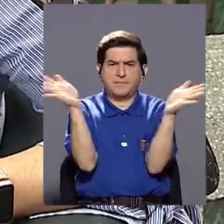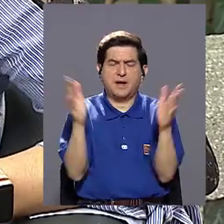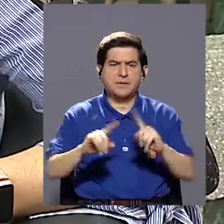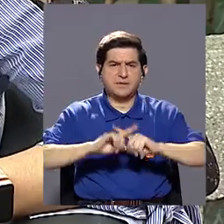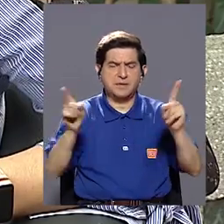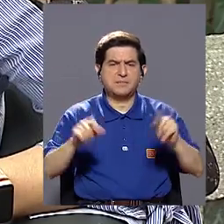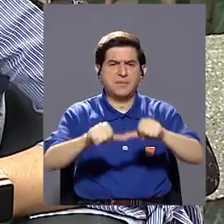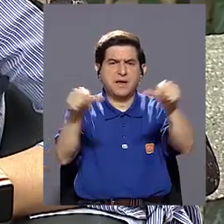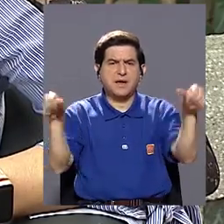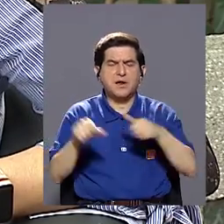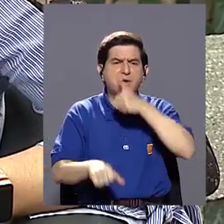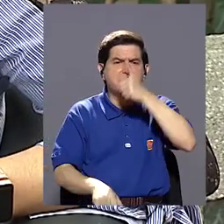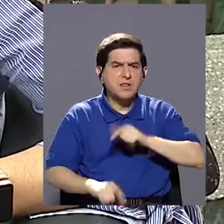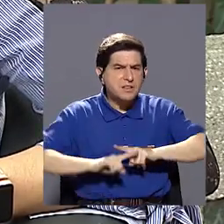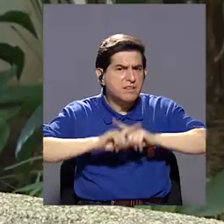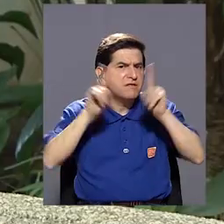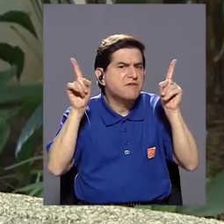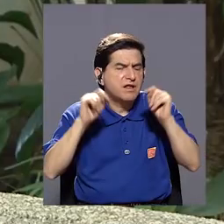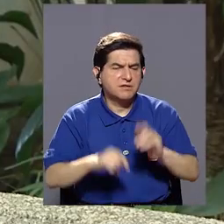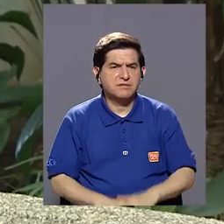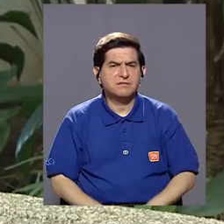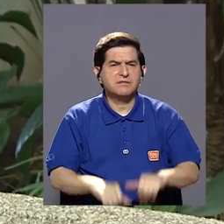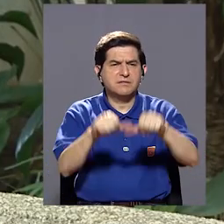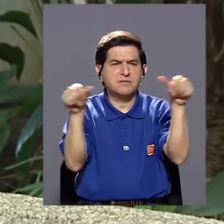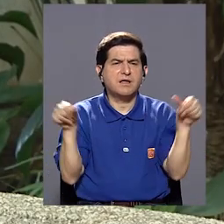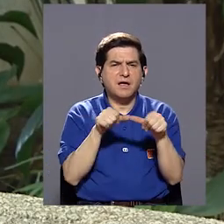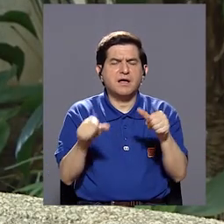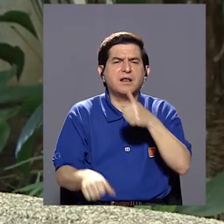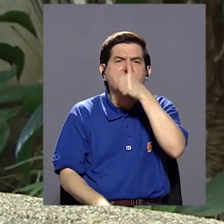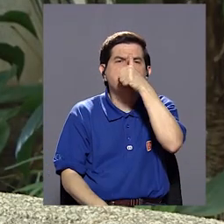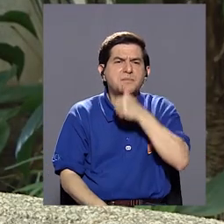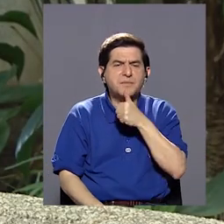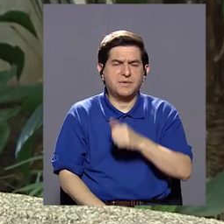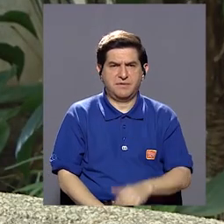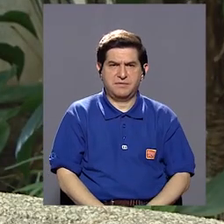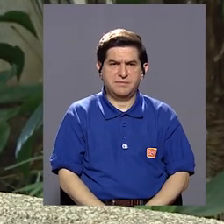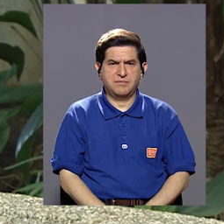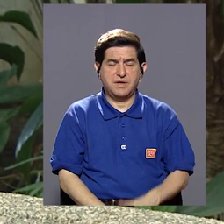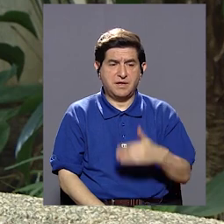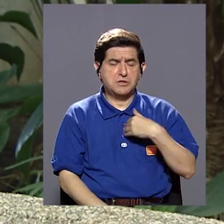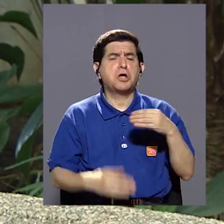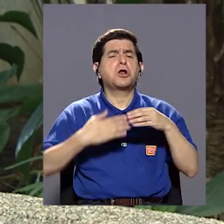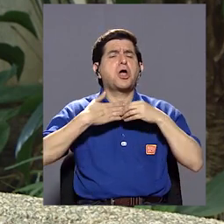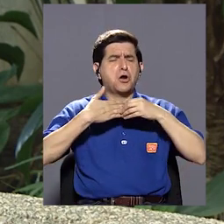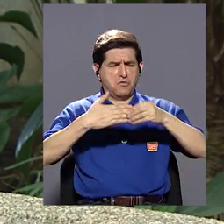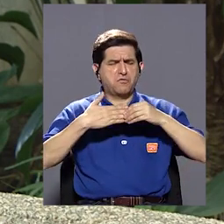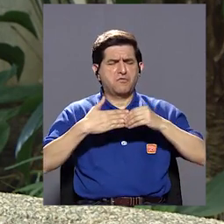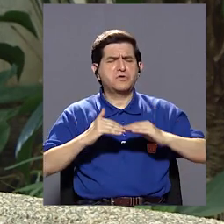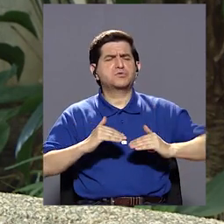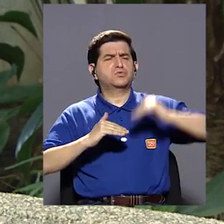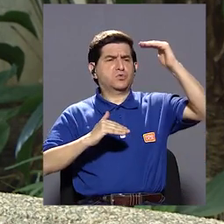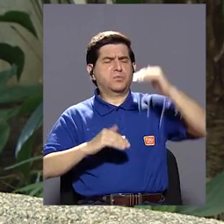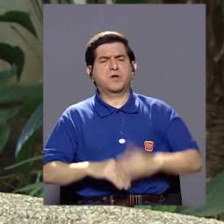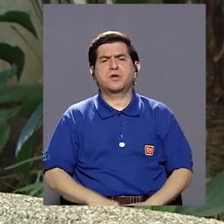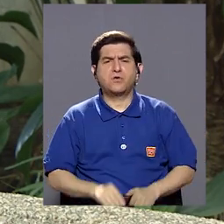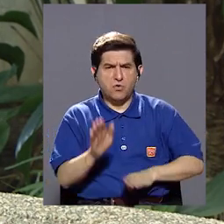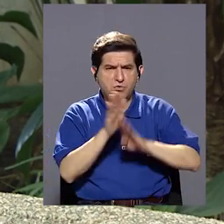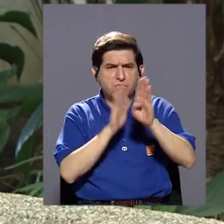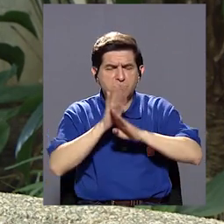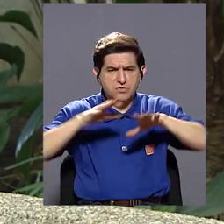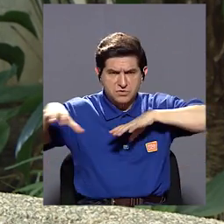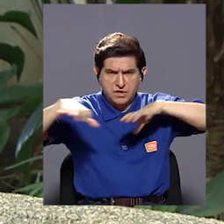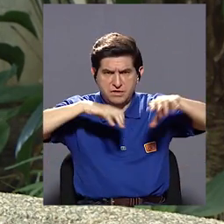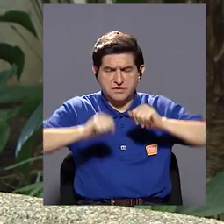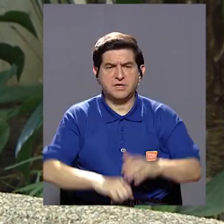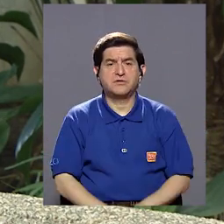pero para el sector privado es diferente. El sector privado tiene aún más flexibilidad de poder desarrollar las actividades.